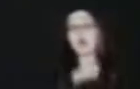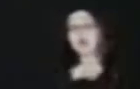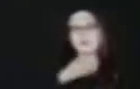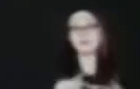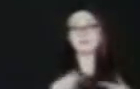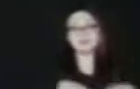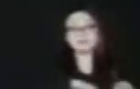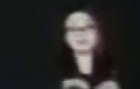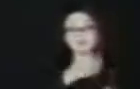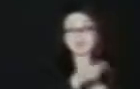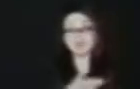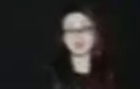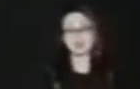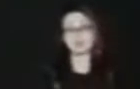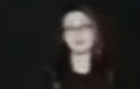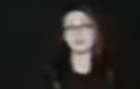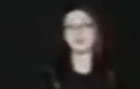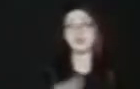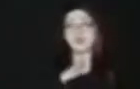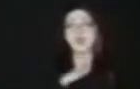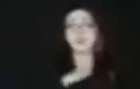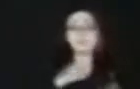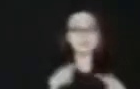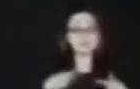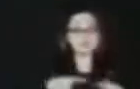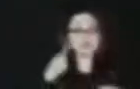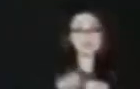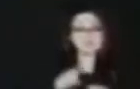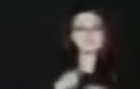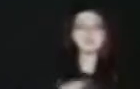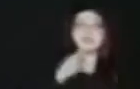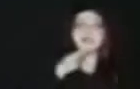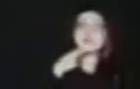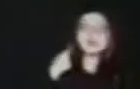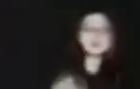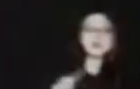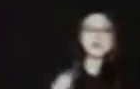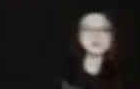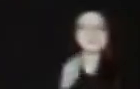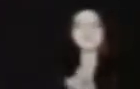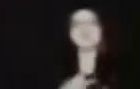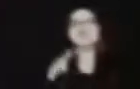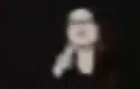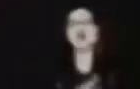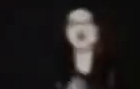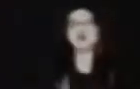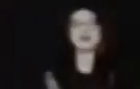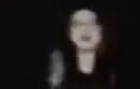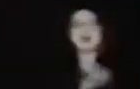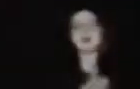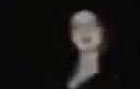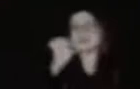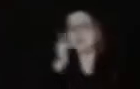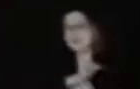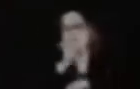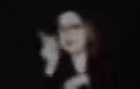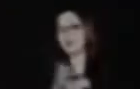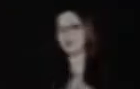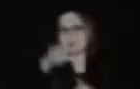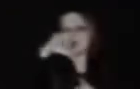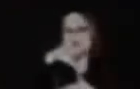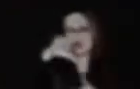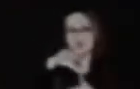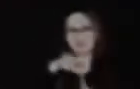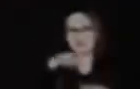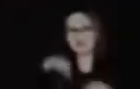Tenemos el doble de enfermos de diabetes en comparación con países de